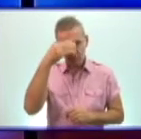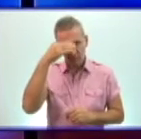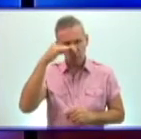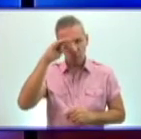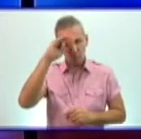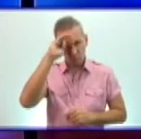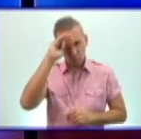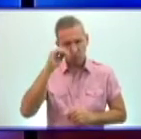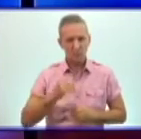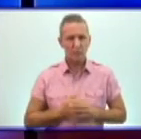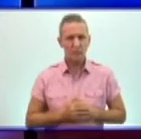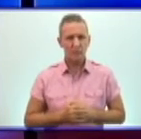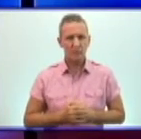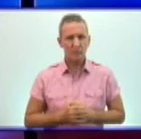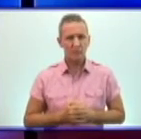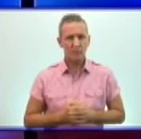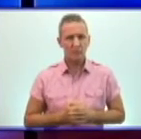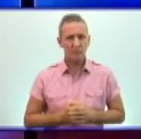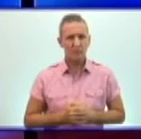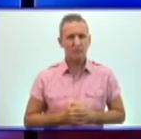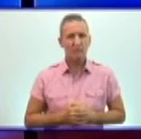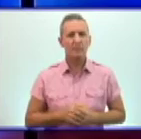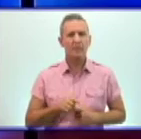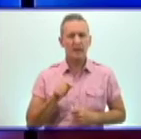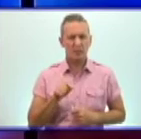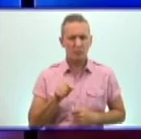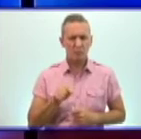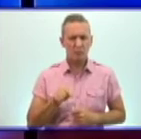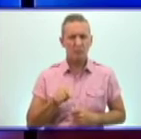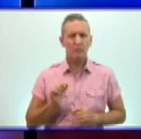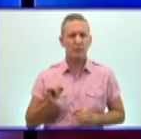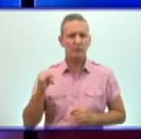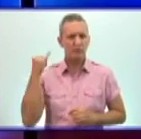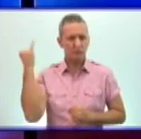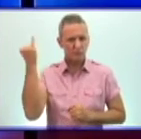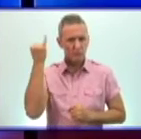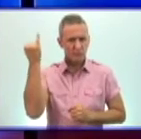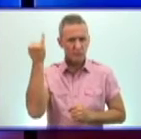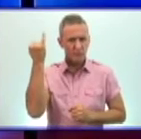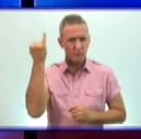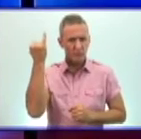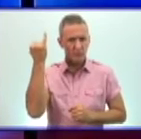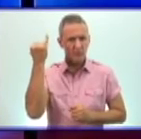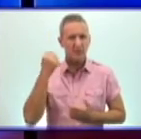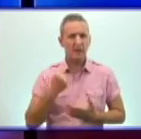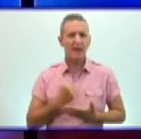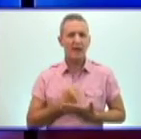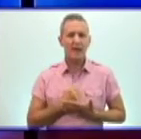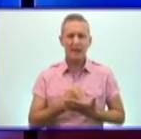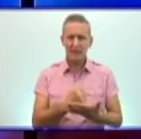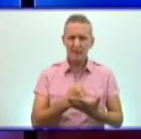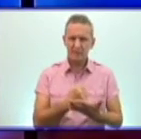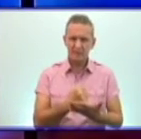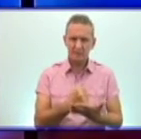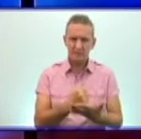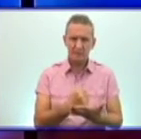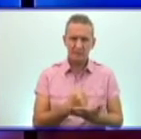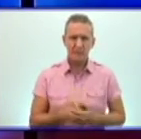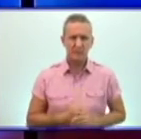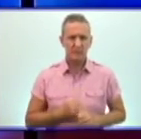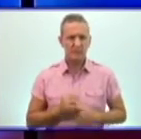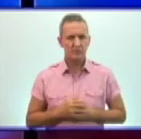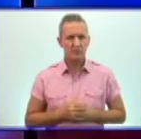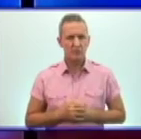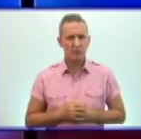propia emancipación. Por eso somos internacionalistas, por eso nos duele en la mejilla de hombre el golpe dado a